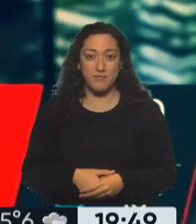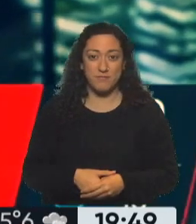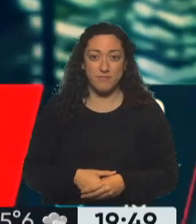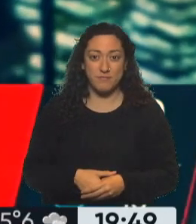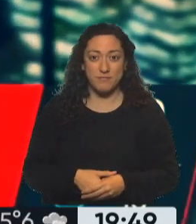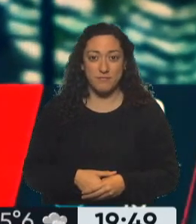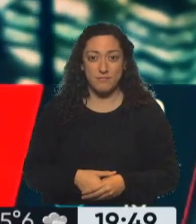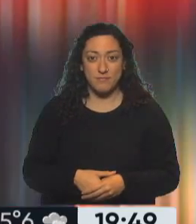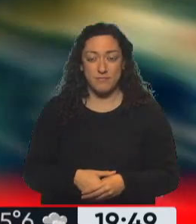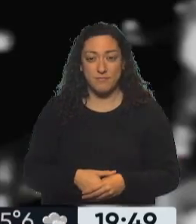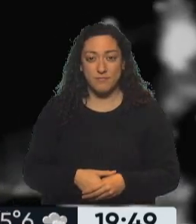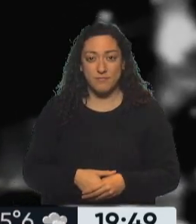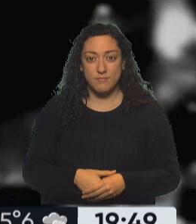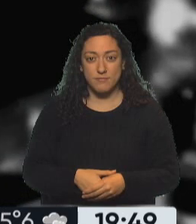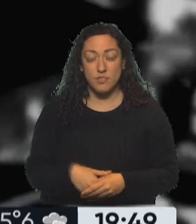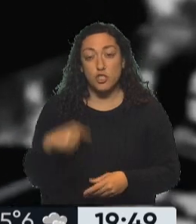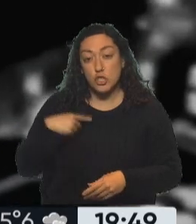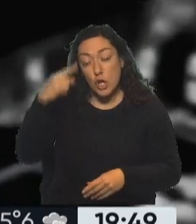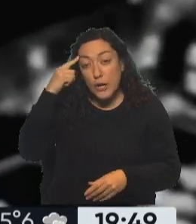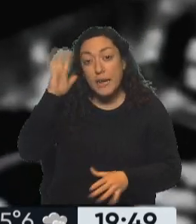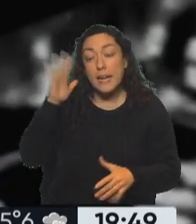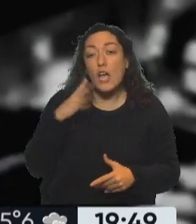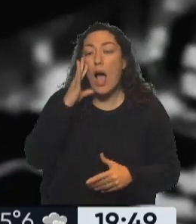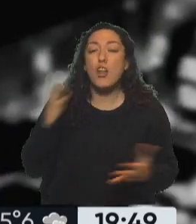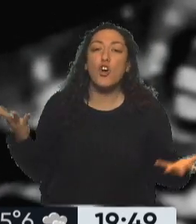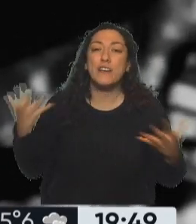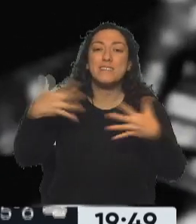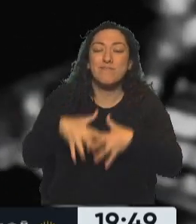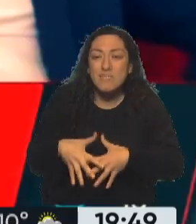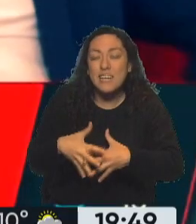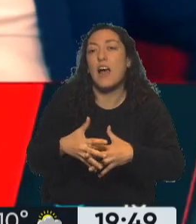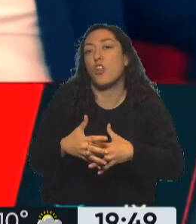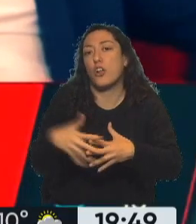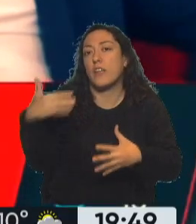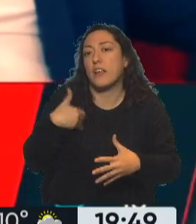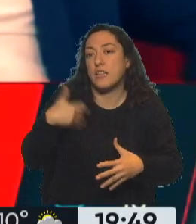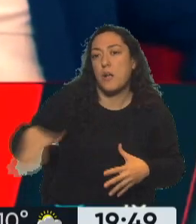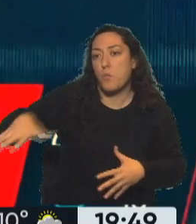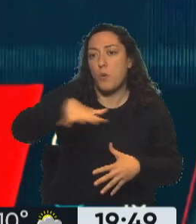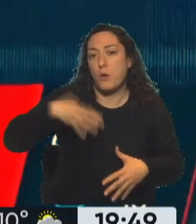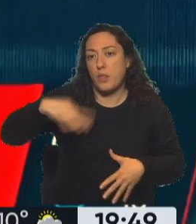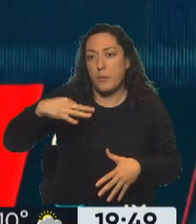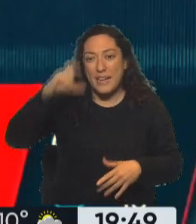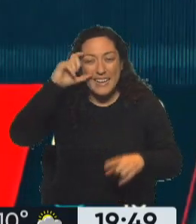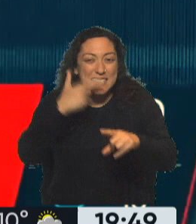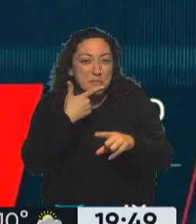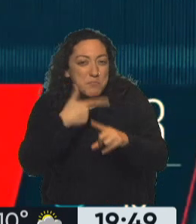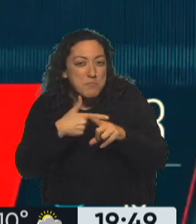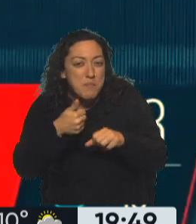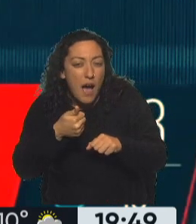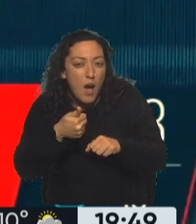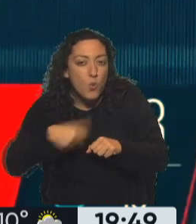cerrarías? Creo que hay que hacer algo que sea integrador de todo el pueblo argentino. A ver si entiendo, o sea, la ESMA ustedes